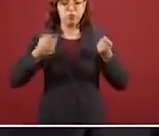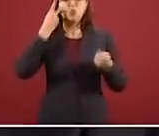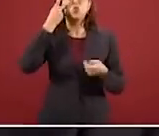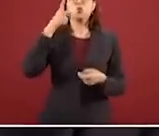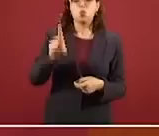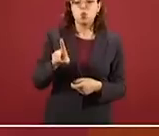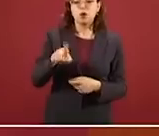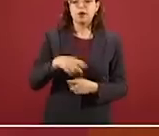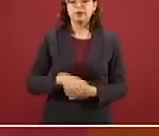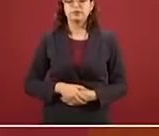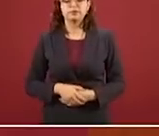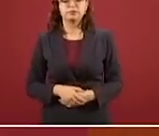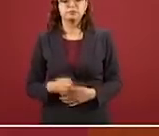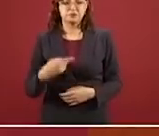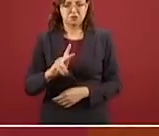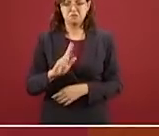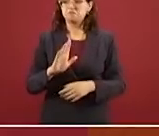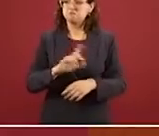a pegarle